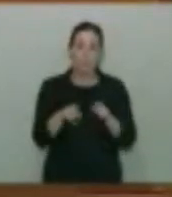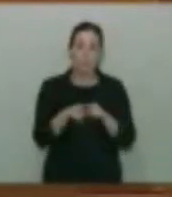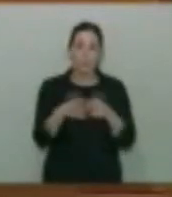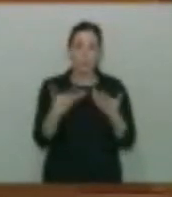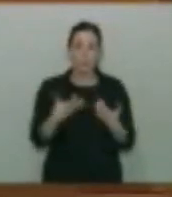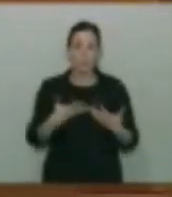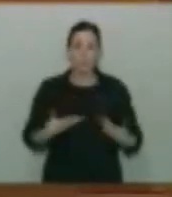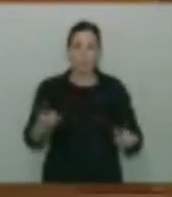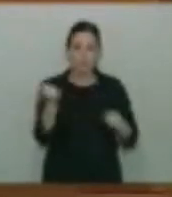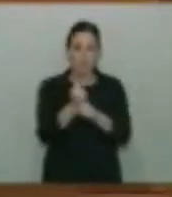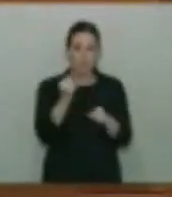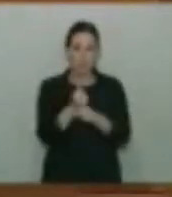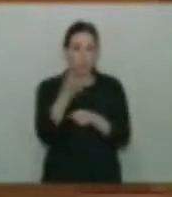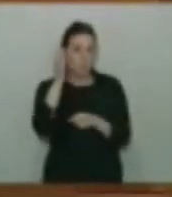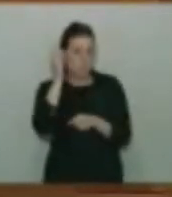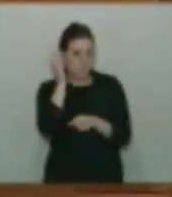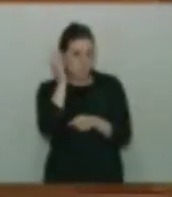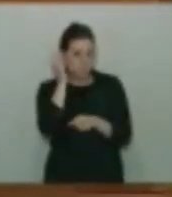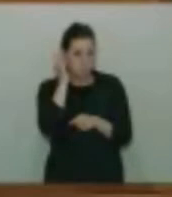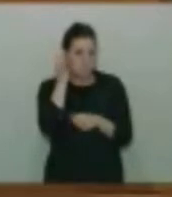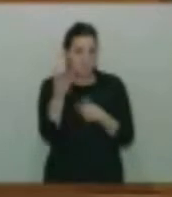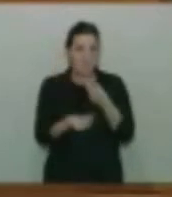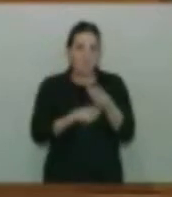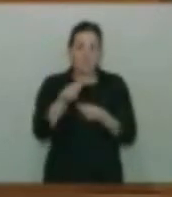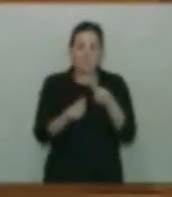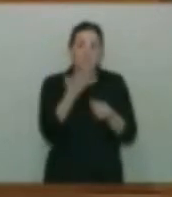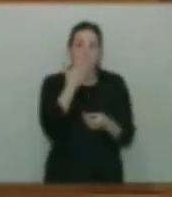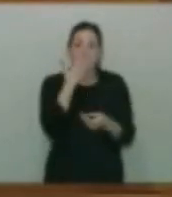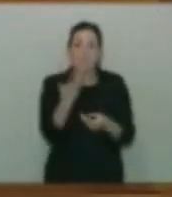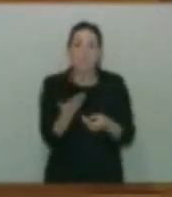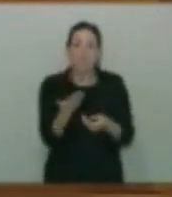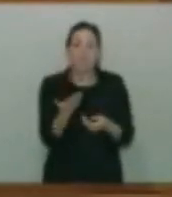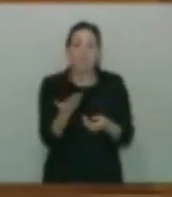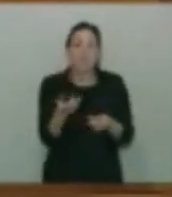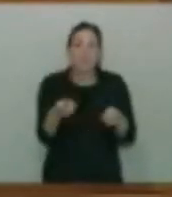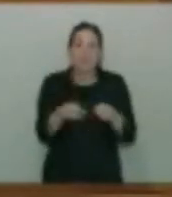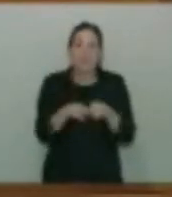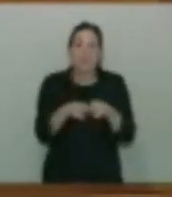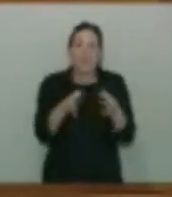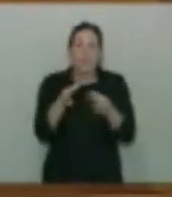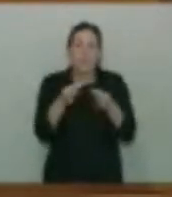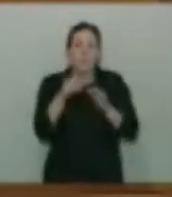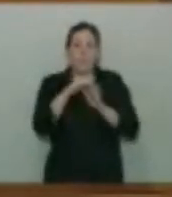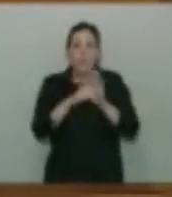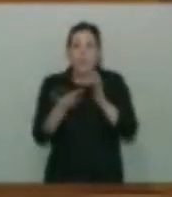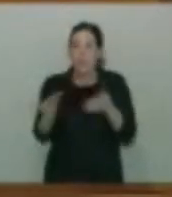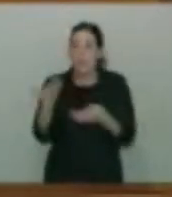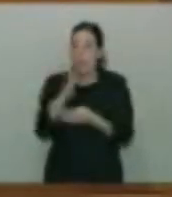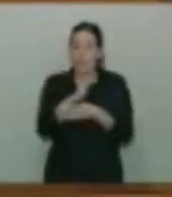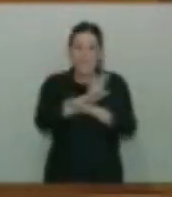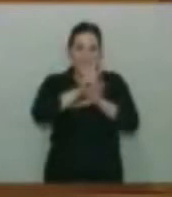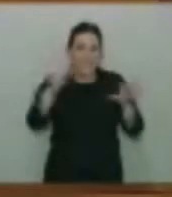femenino, lo hace, sinceramente, sin aportar ni una sola medida ni una propuesta concreta. ¿Este